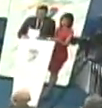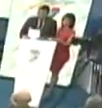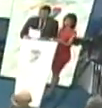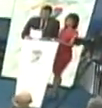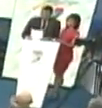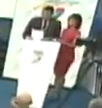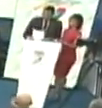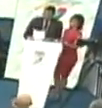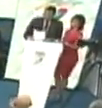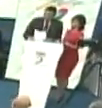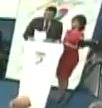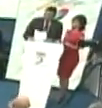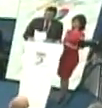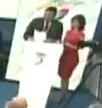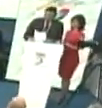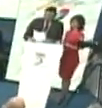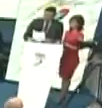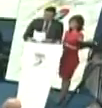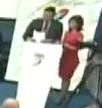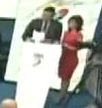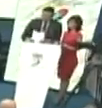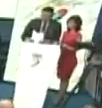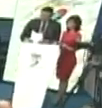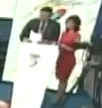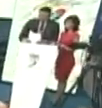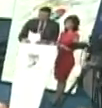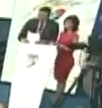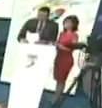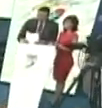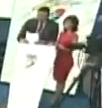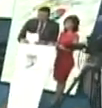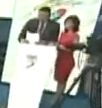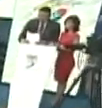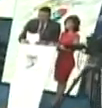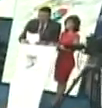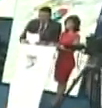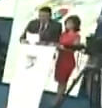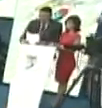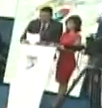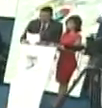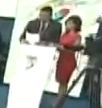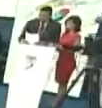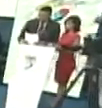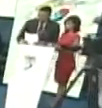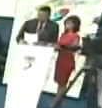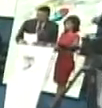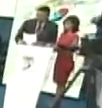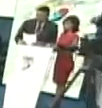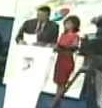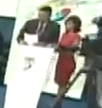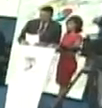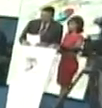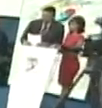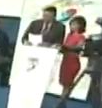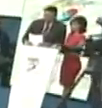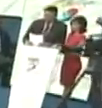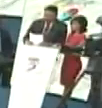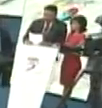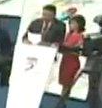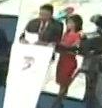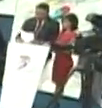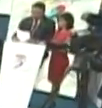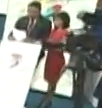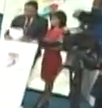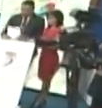Palabras a cargo del poeta y ex constituyentista Gustavo Pereira, en homenaje póstumo al profesor Arle Herrera y con motivo a la entrega del